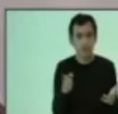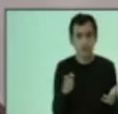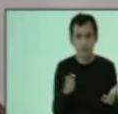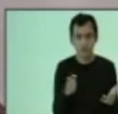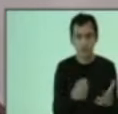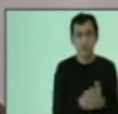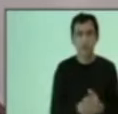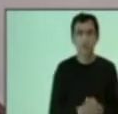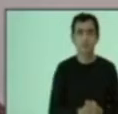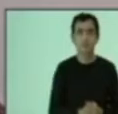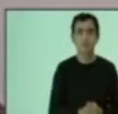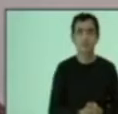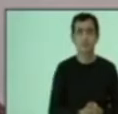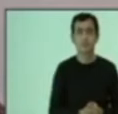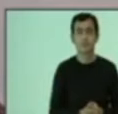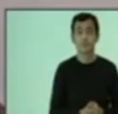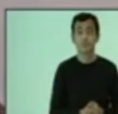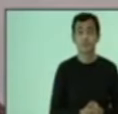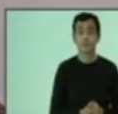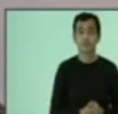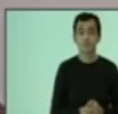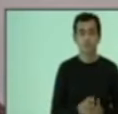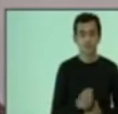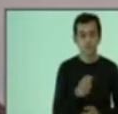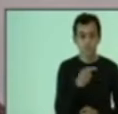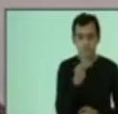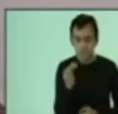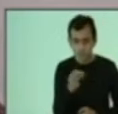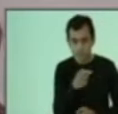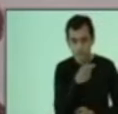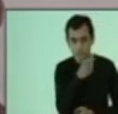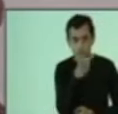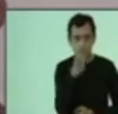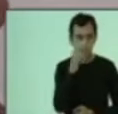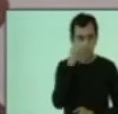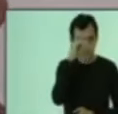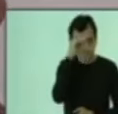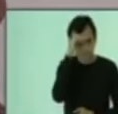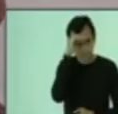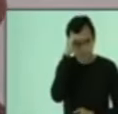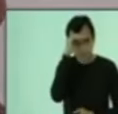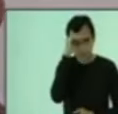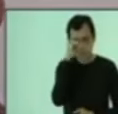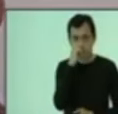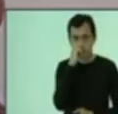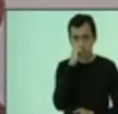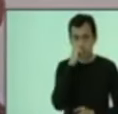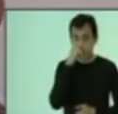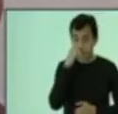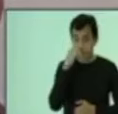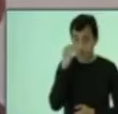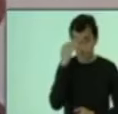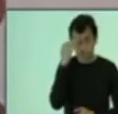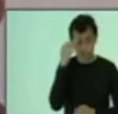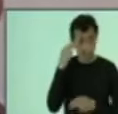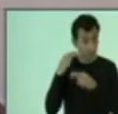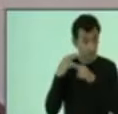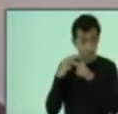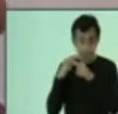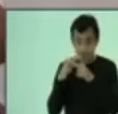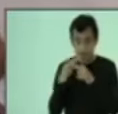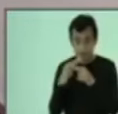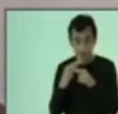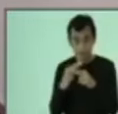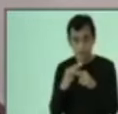al primero. Pero sí tenemos que pensar en que hace tiempo se proyectó